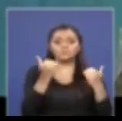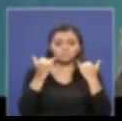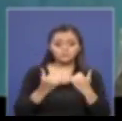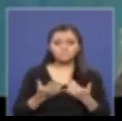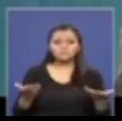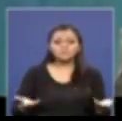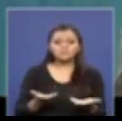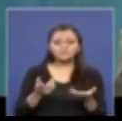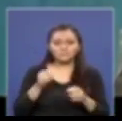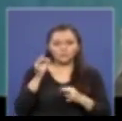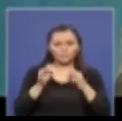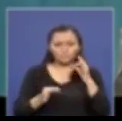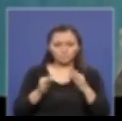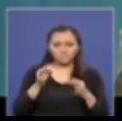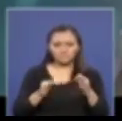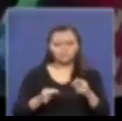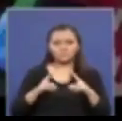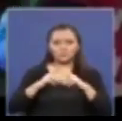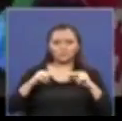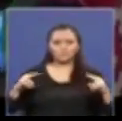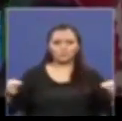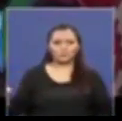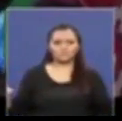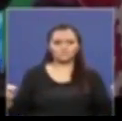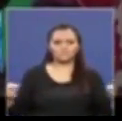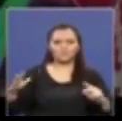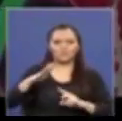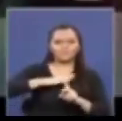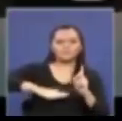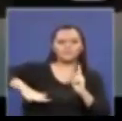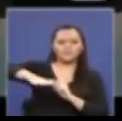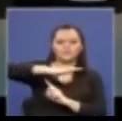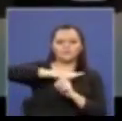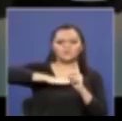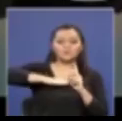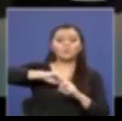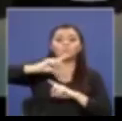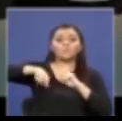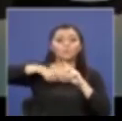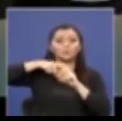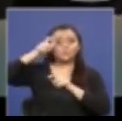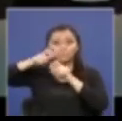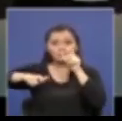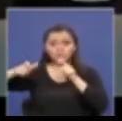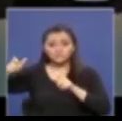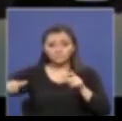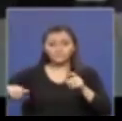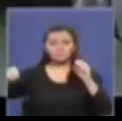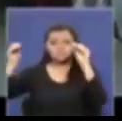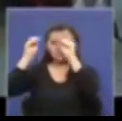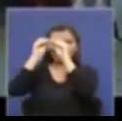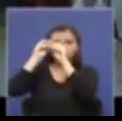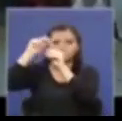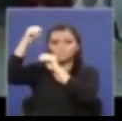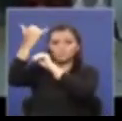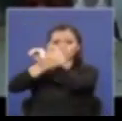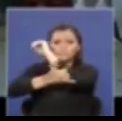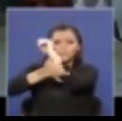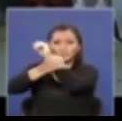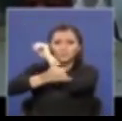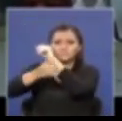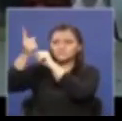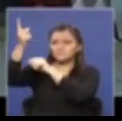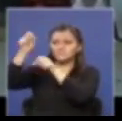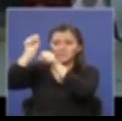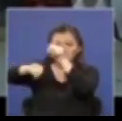caso, justicia ambiental, compañeros. Que los grandes contaminadores se responsabilicen del daño que